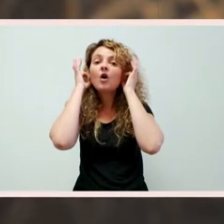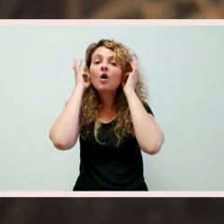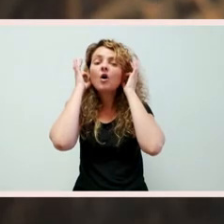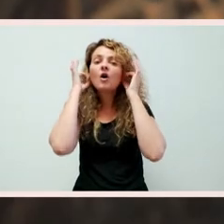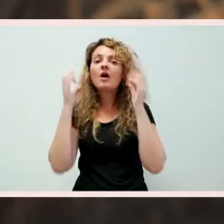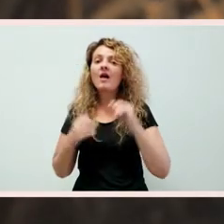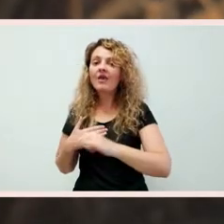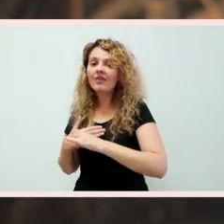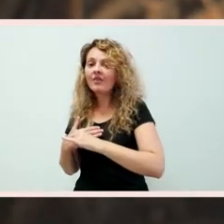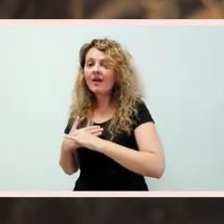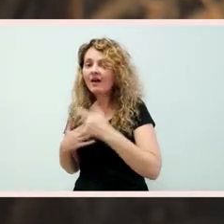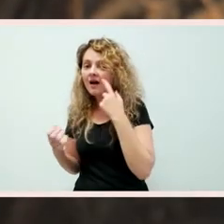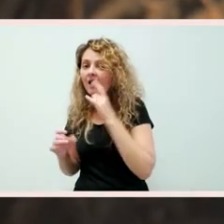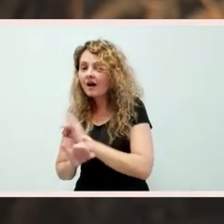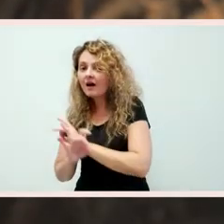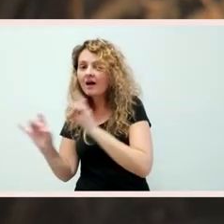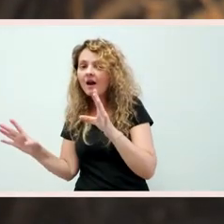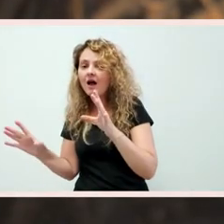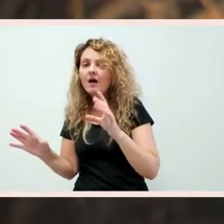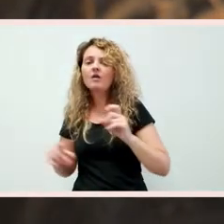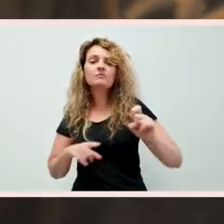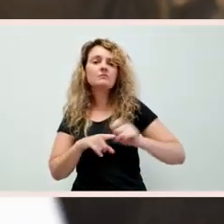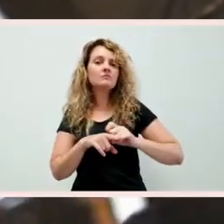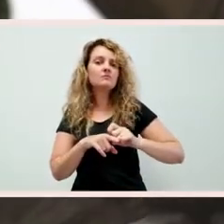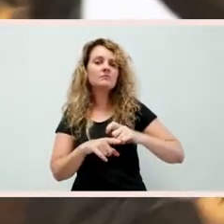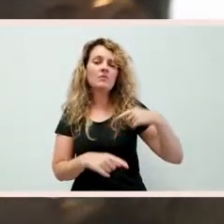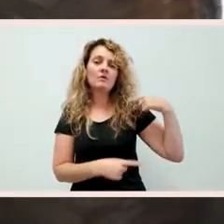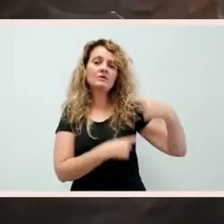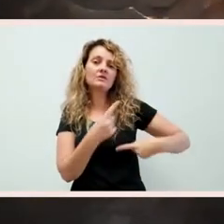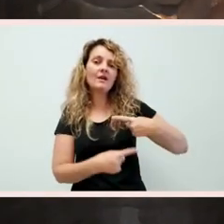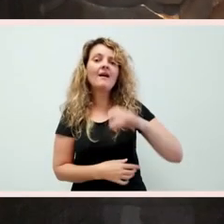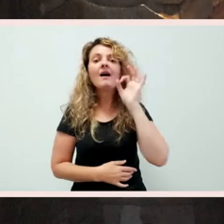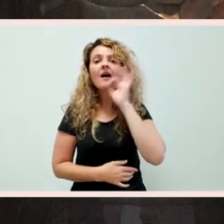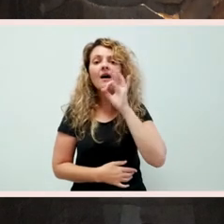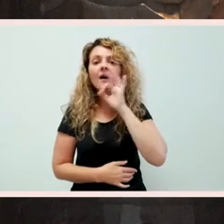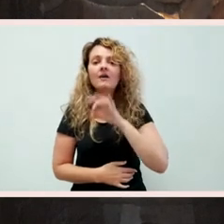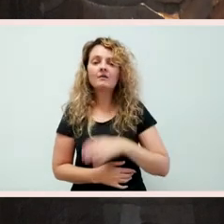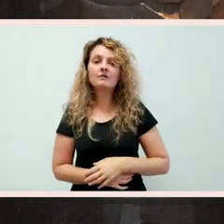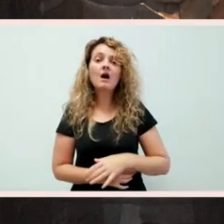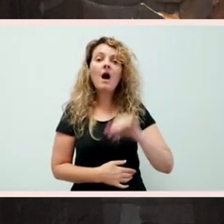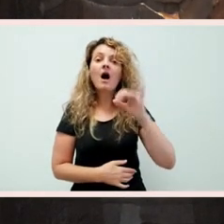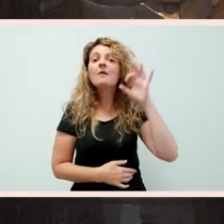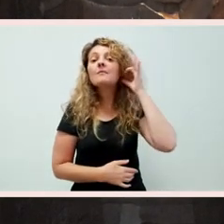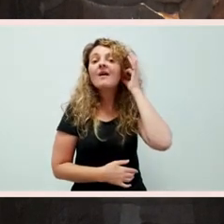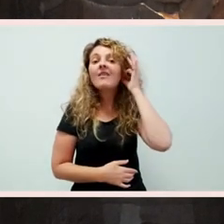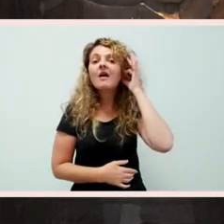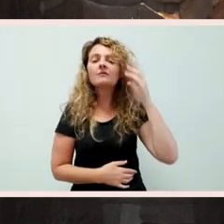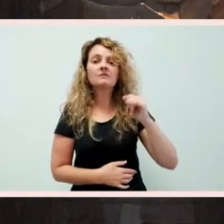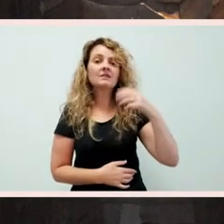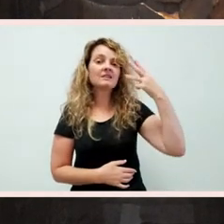famosas pendentes de ouribería tradicional galego. Incluso podemos vislumbrar os tres corpos destes